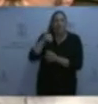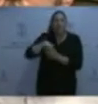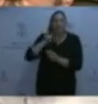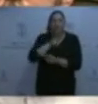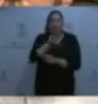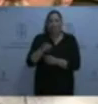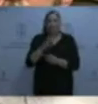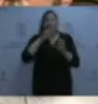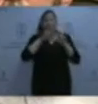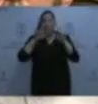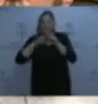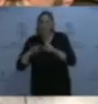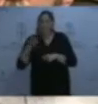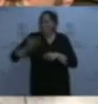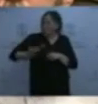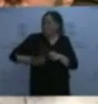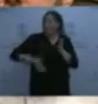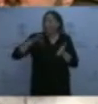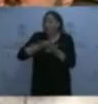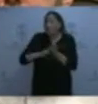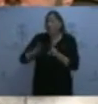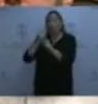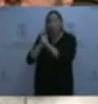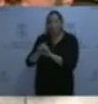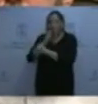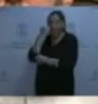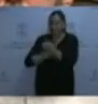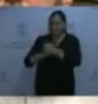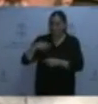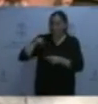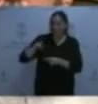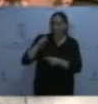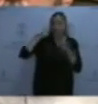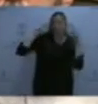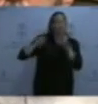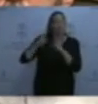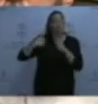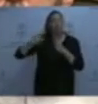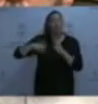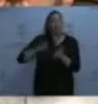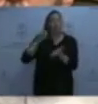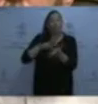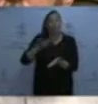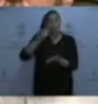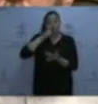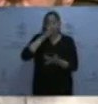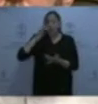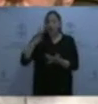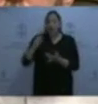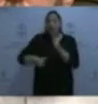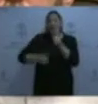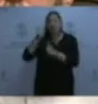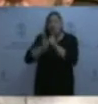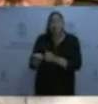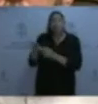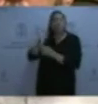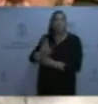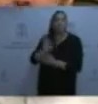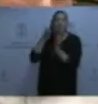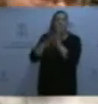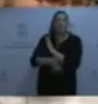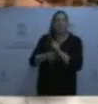o Moody's, capaces de tumbar la economía de todo un país, como tuvimos ocasión de comprobar hace unos años. La oposición a la reválida, por lo tanto, no es baladí.